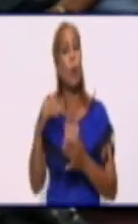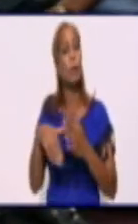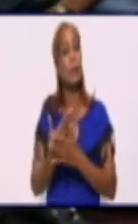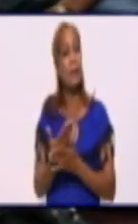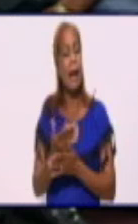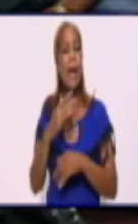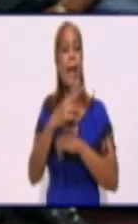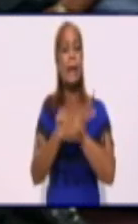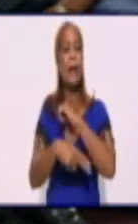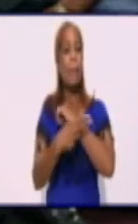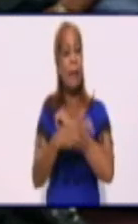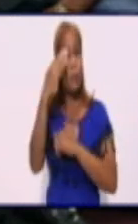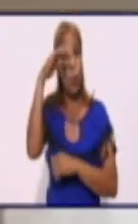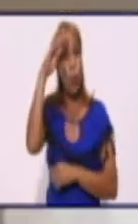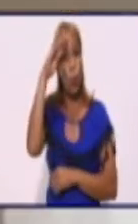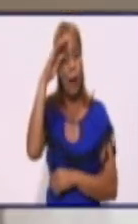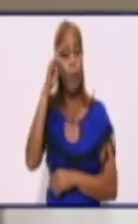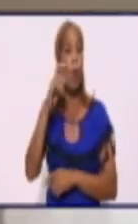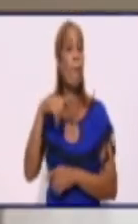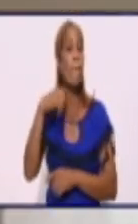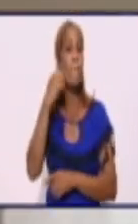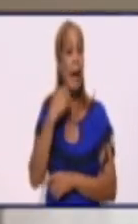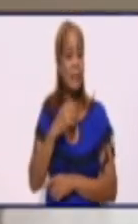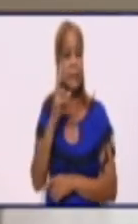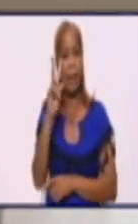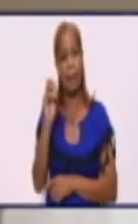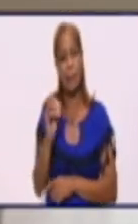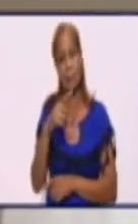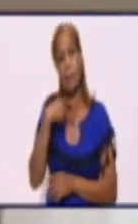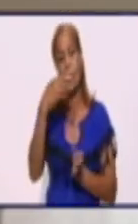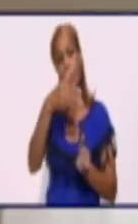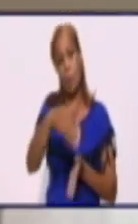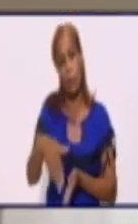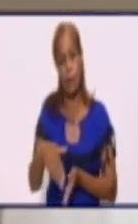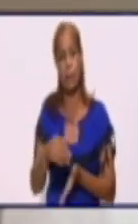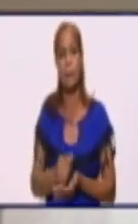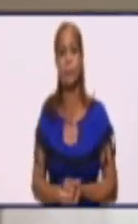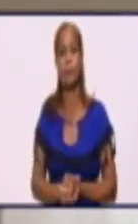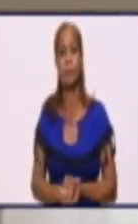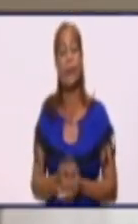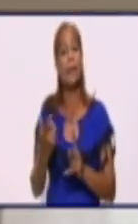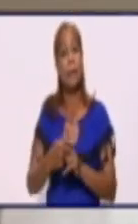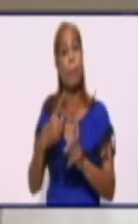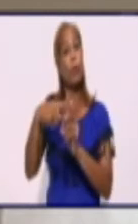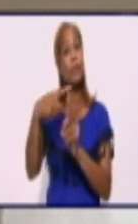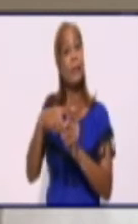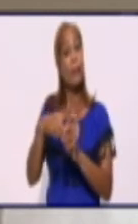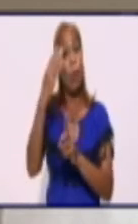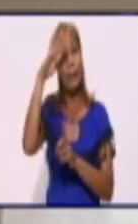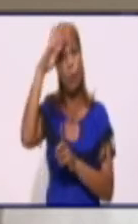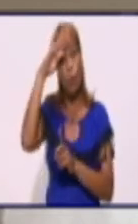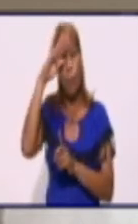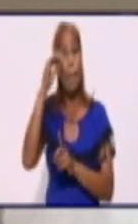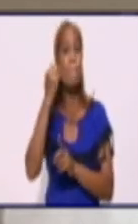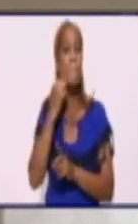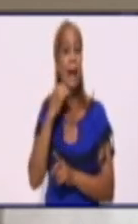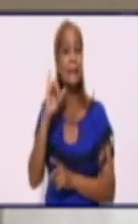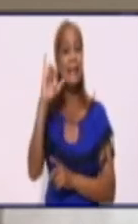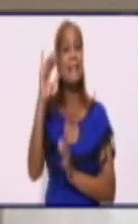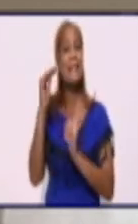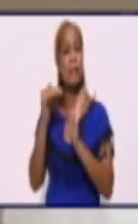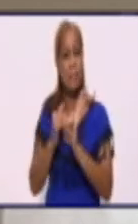la COVID-19. Y la cifra récord hoy de más de 6.000 casos confirmados en el país. Y nosotros